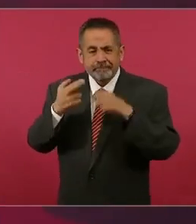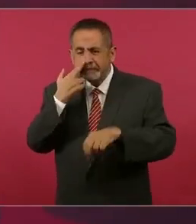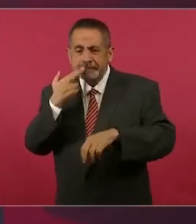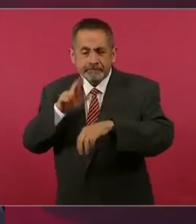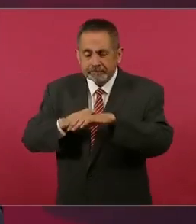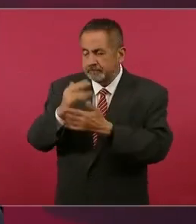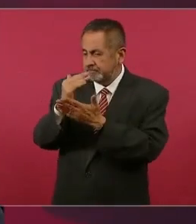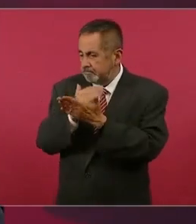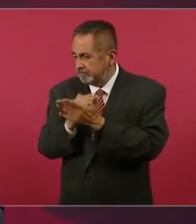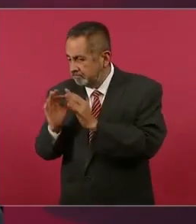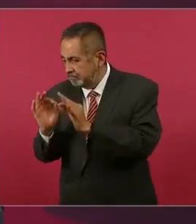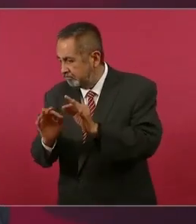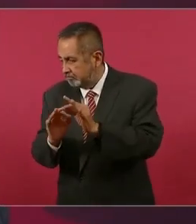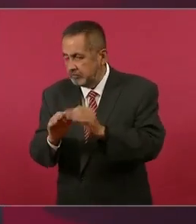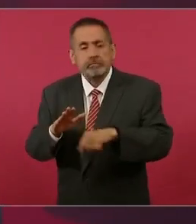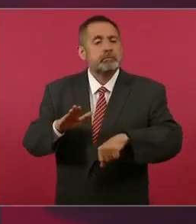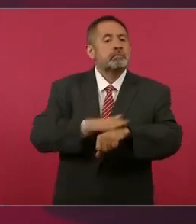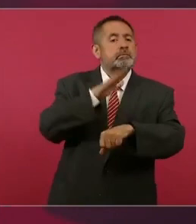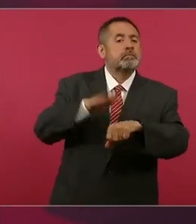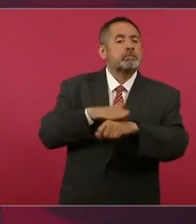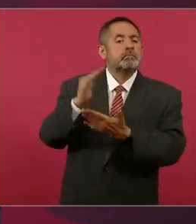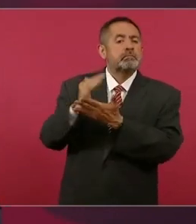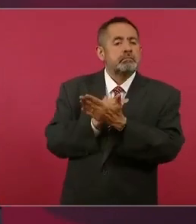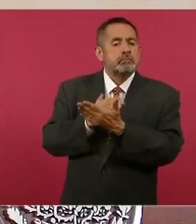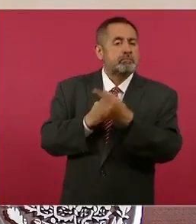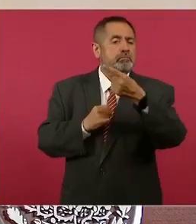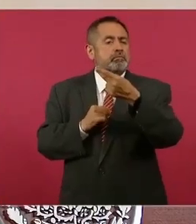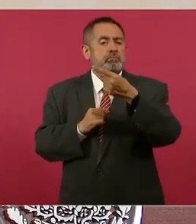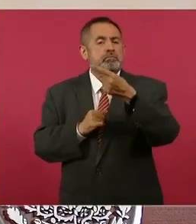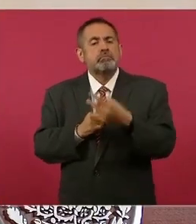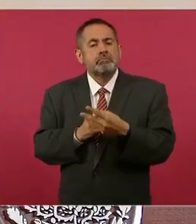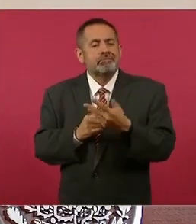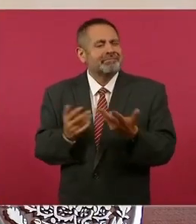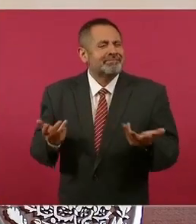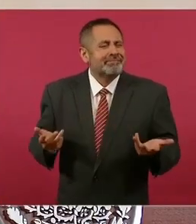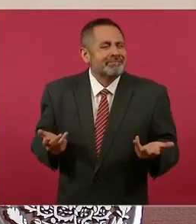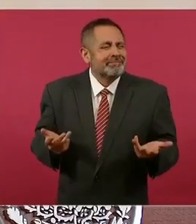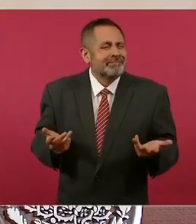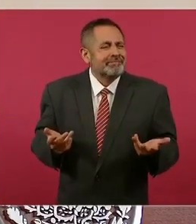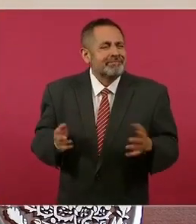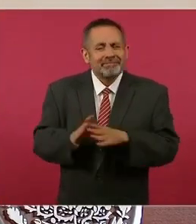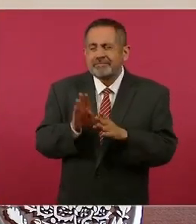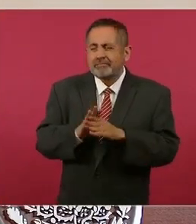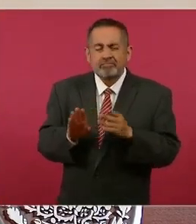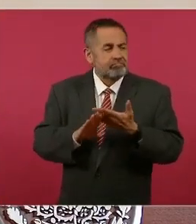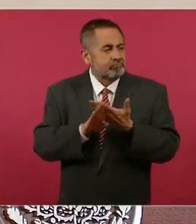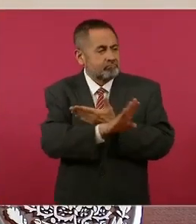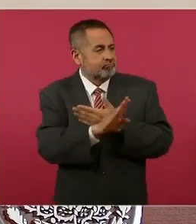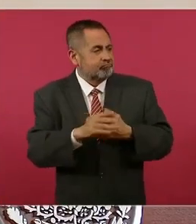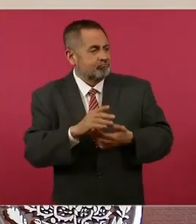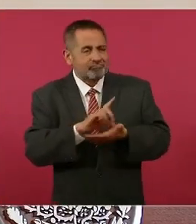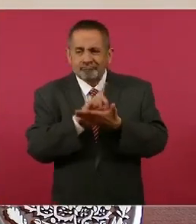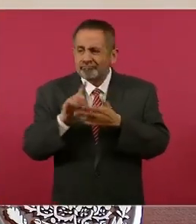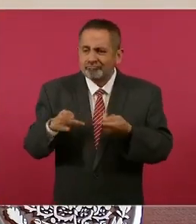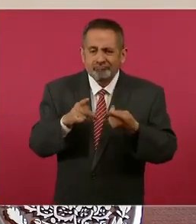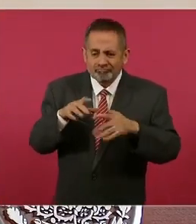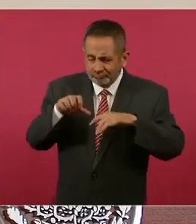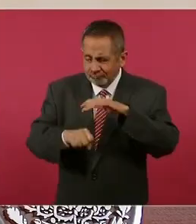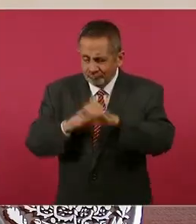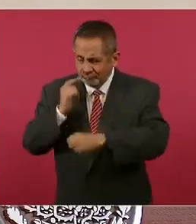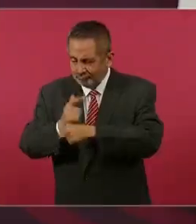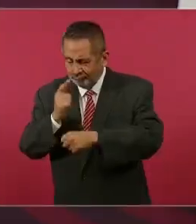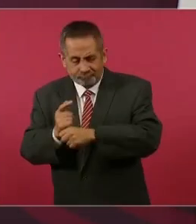contrabando, se evita el narcotráfico. Y todavía